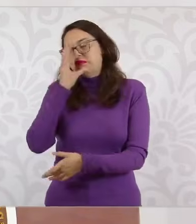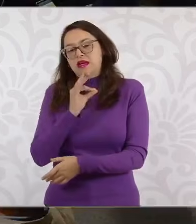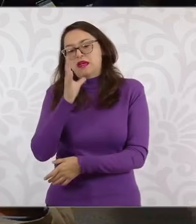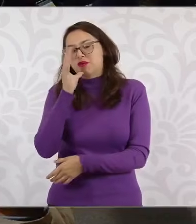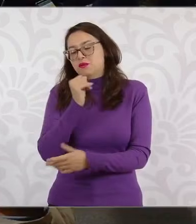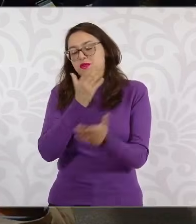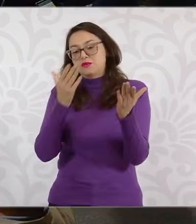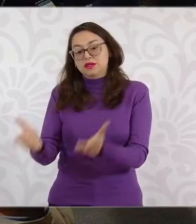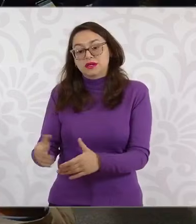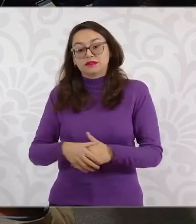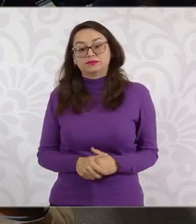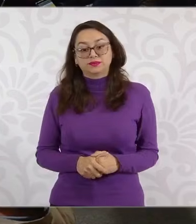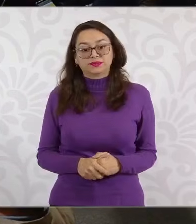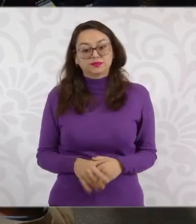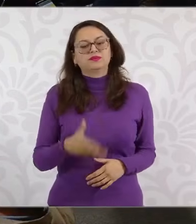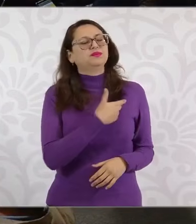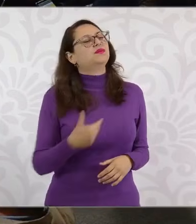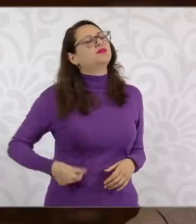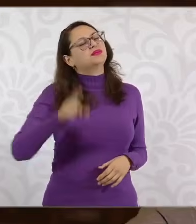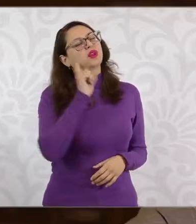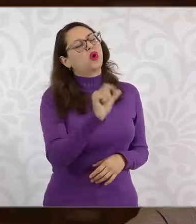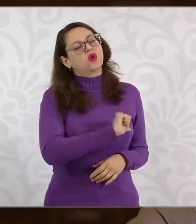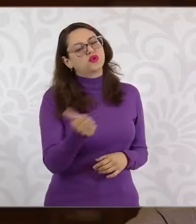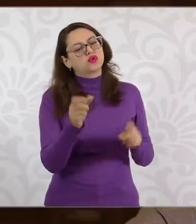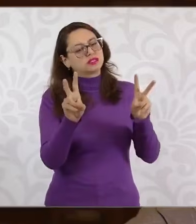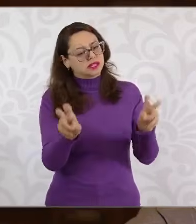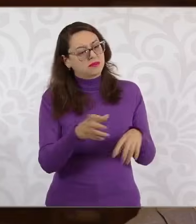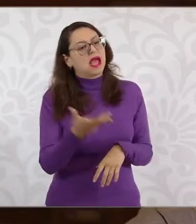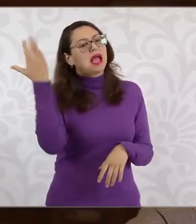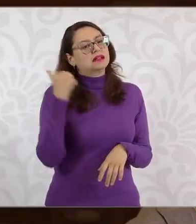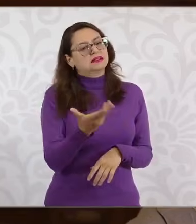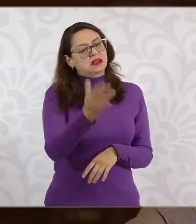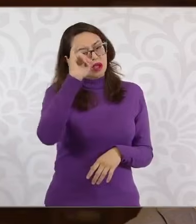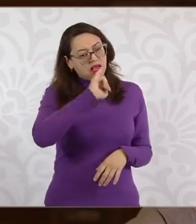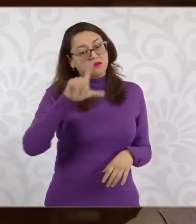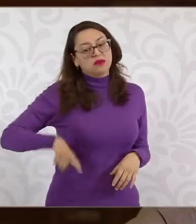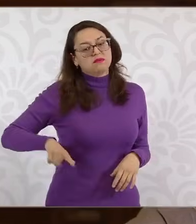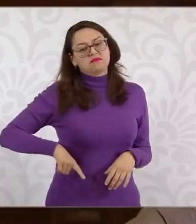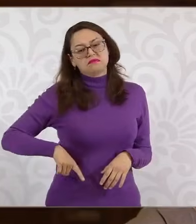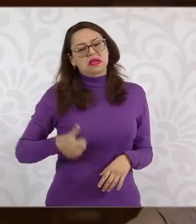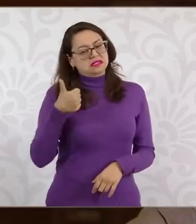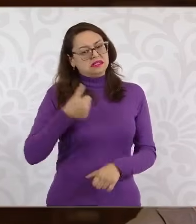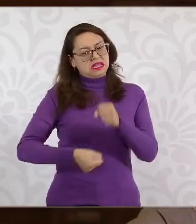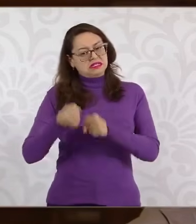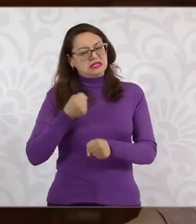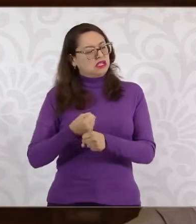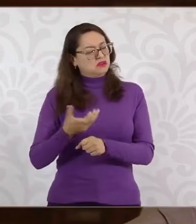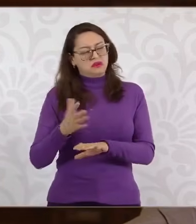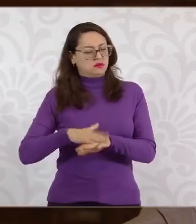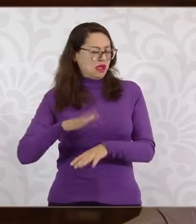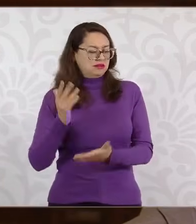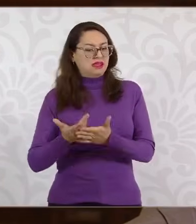para llegar. Presidenta, en otros dos asuntos nada más, uno que tiene que ver con cuando usted era jefa de gobierno hace aproximadamente 6 años, poco más de 6